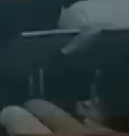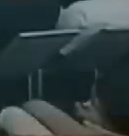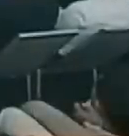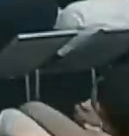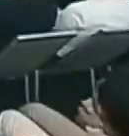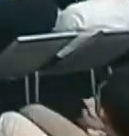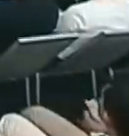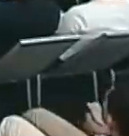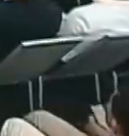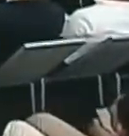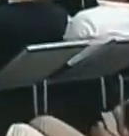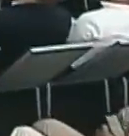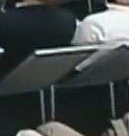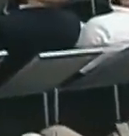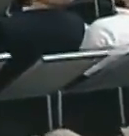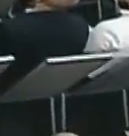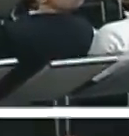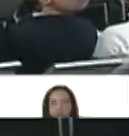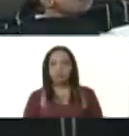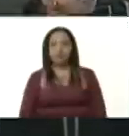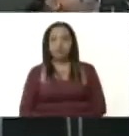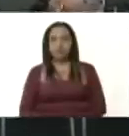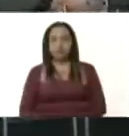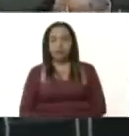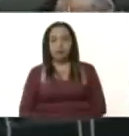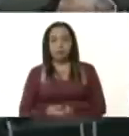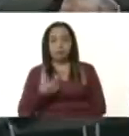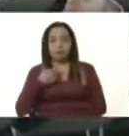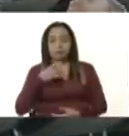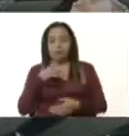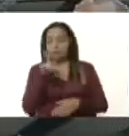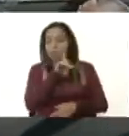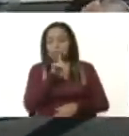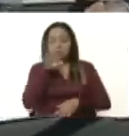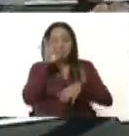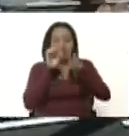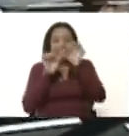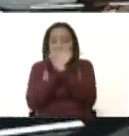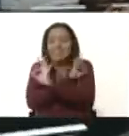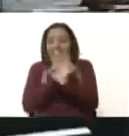Bien, excelente. Quedé virolo, no entendí nada.